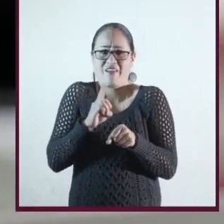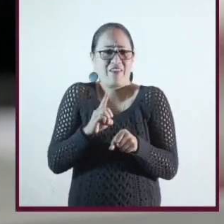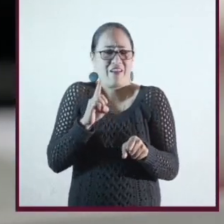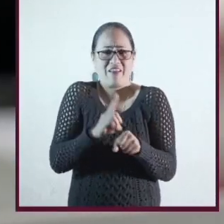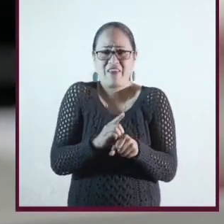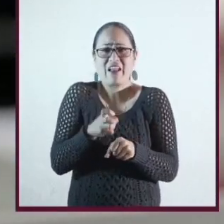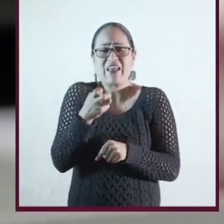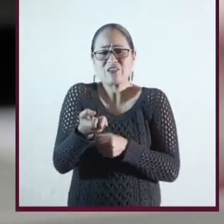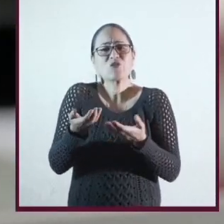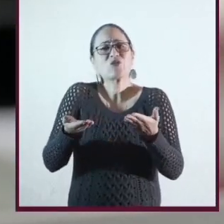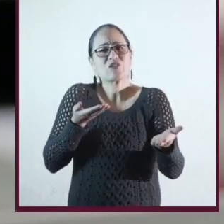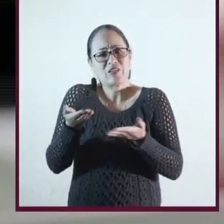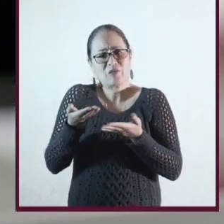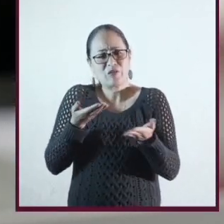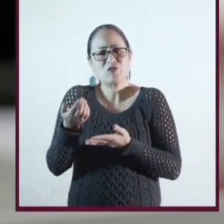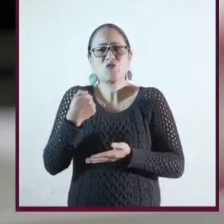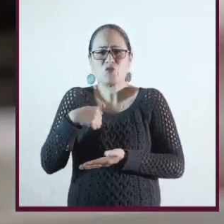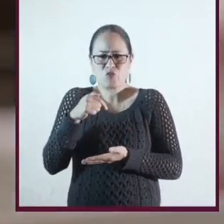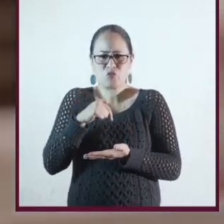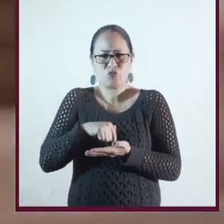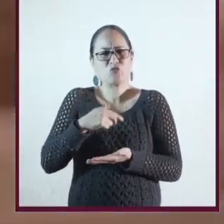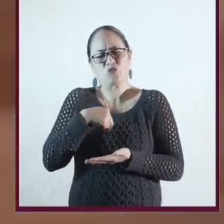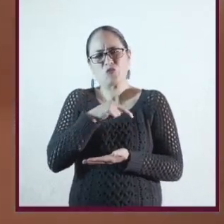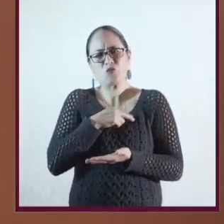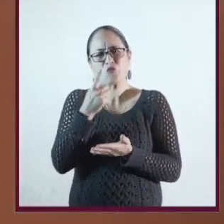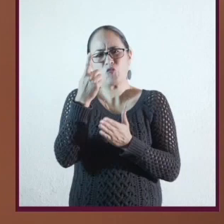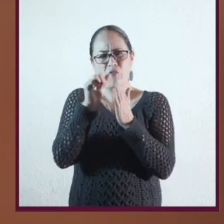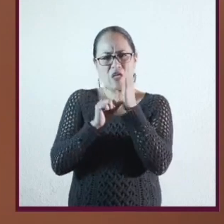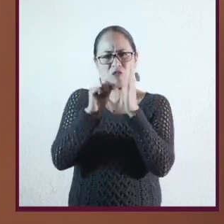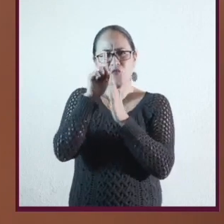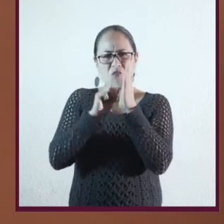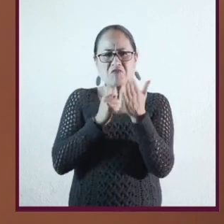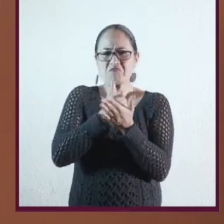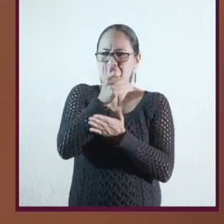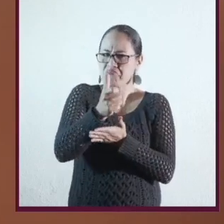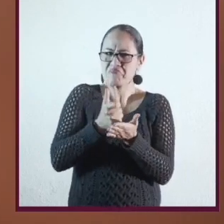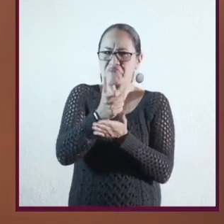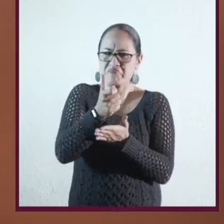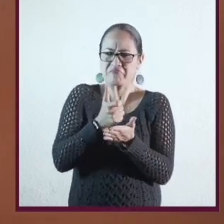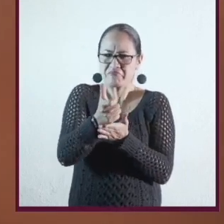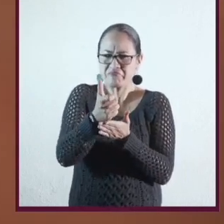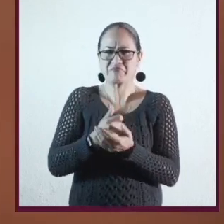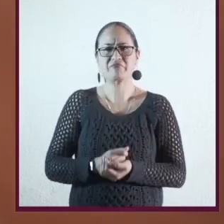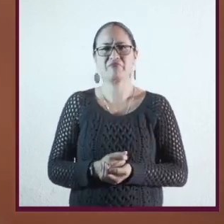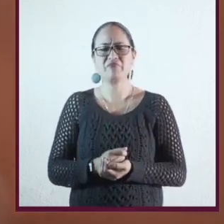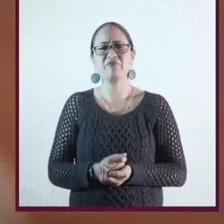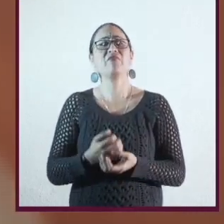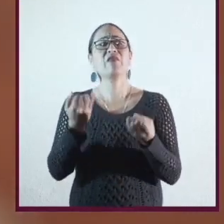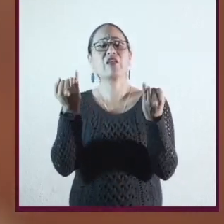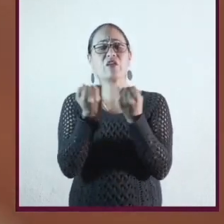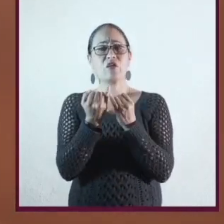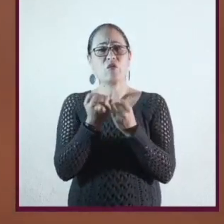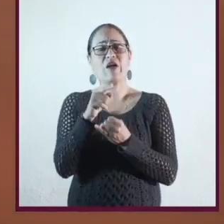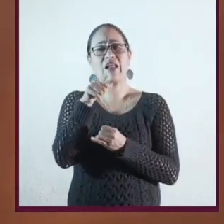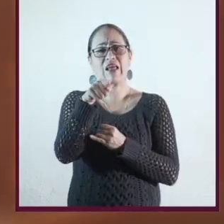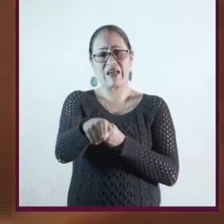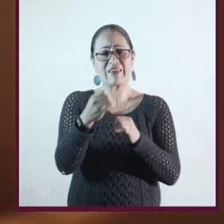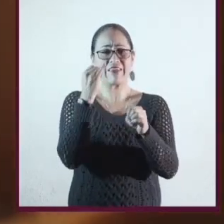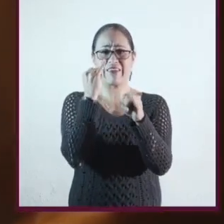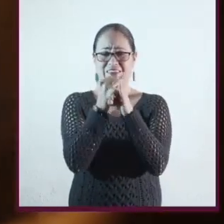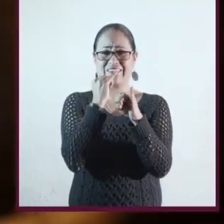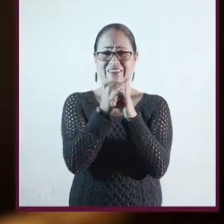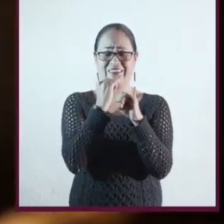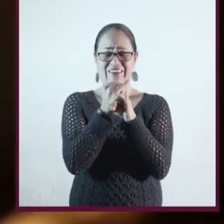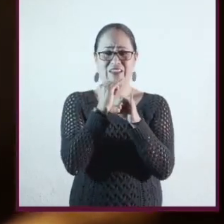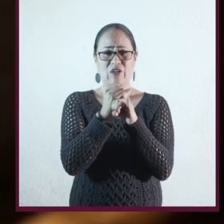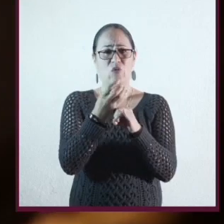que pagamos en las cuentas que nos llegan mes con mes. Para nosotros es una señal mágica que entra a nuestras casas